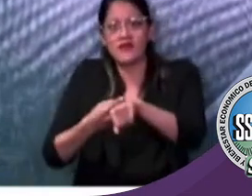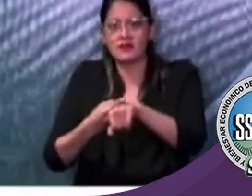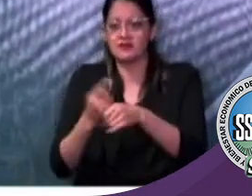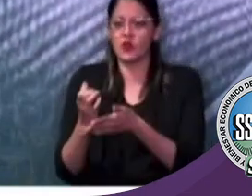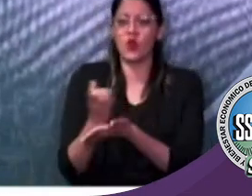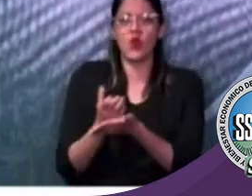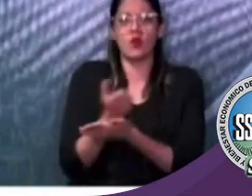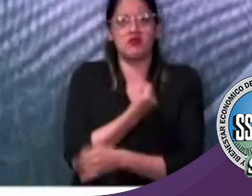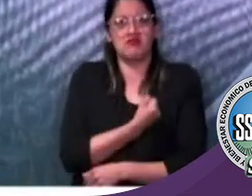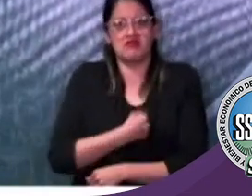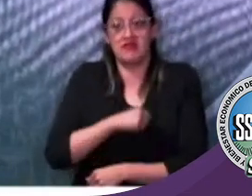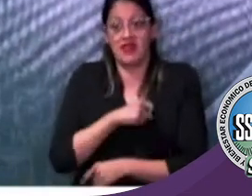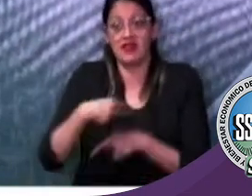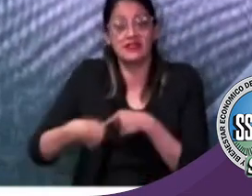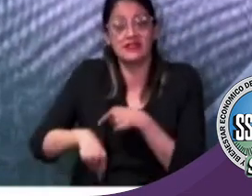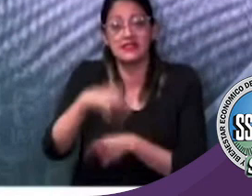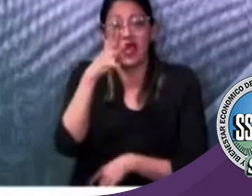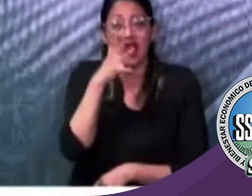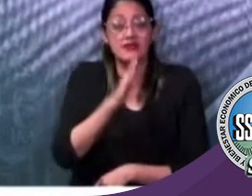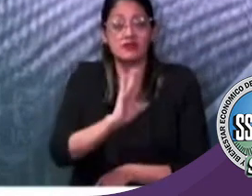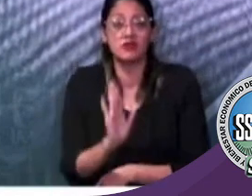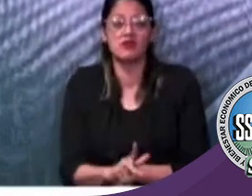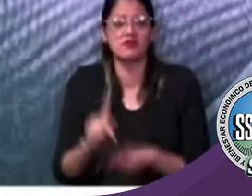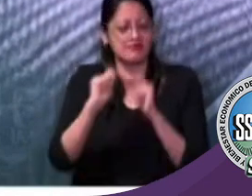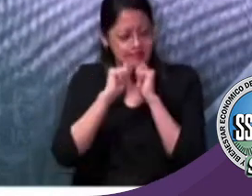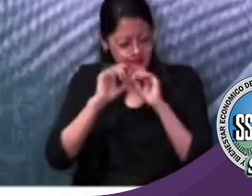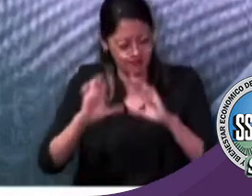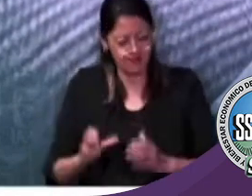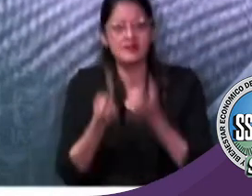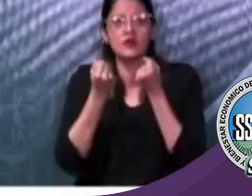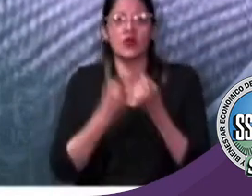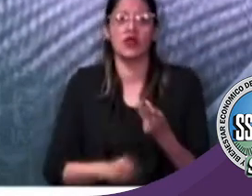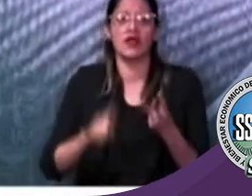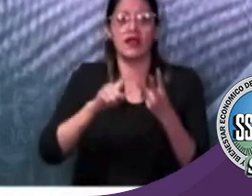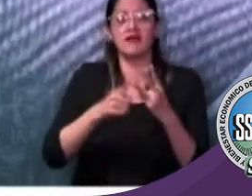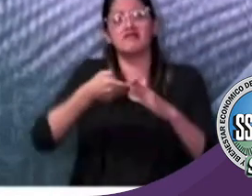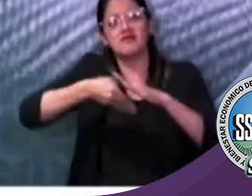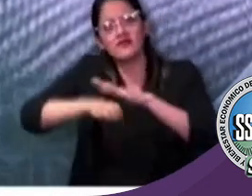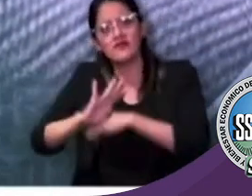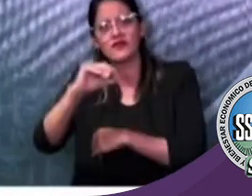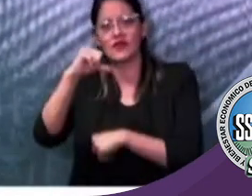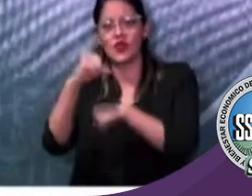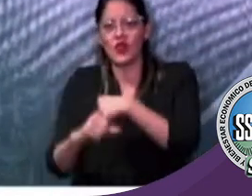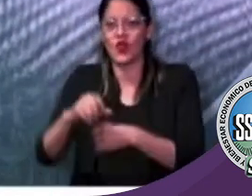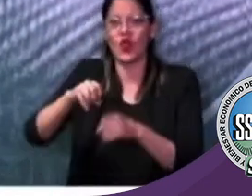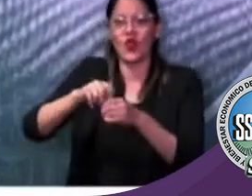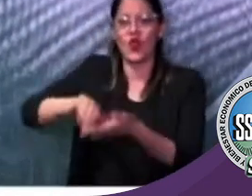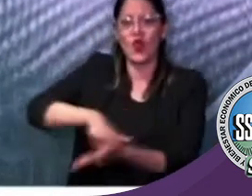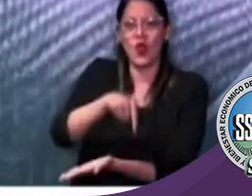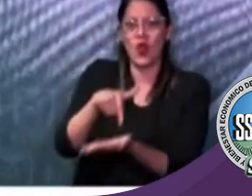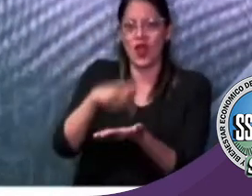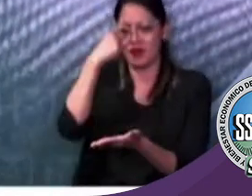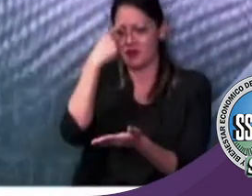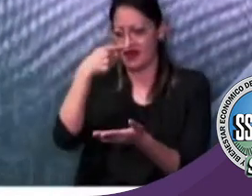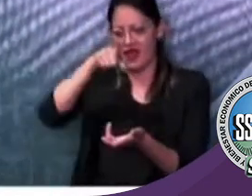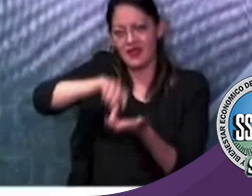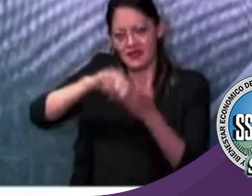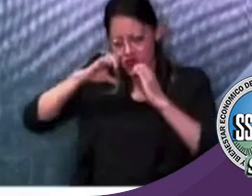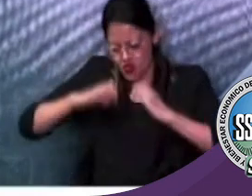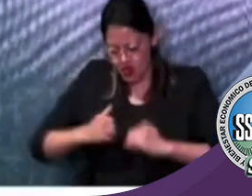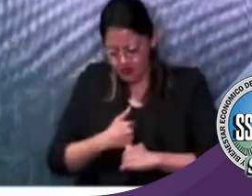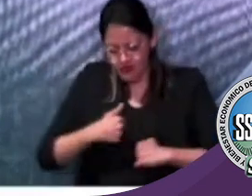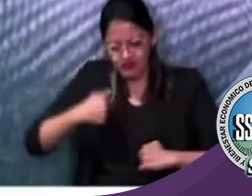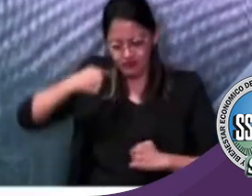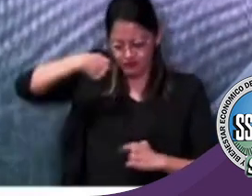enfermedad casi mortal, la gracia de entrar a un quirófano y viajar al interior de un cuerpo humano